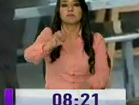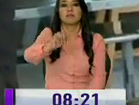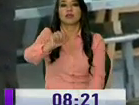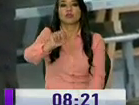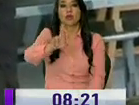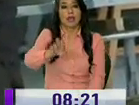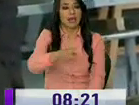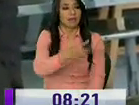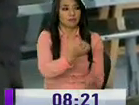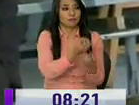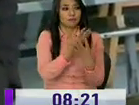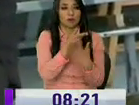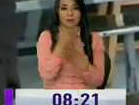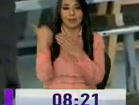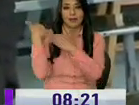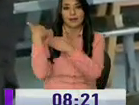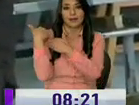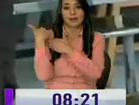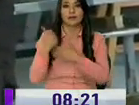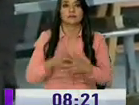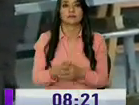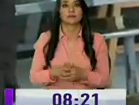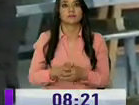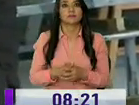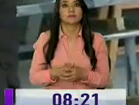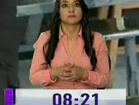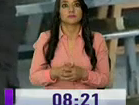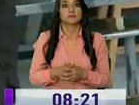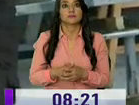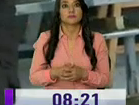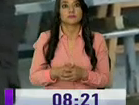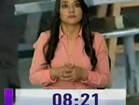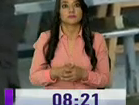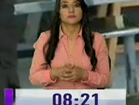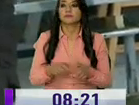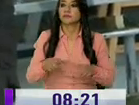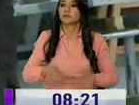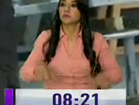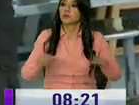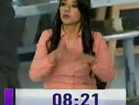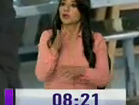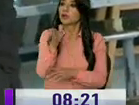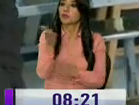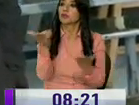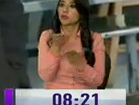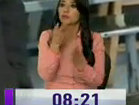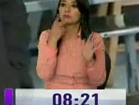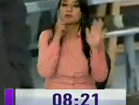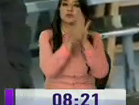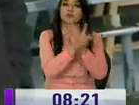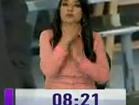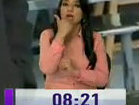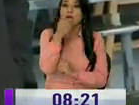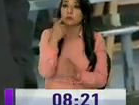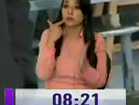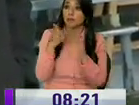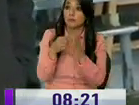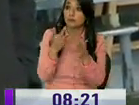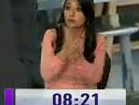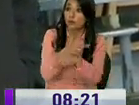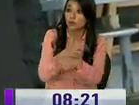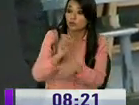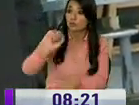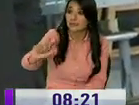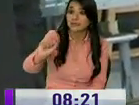amplíe la información y la ciudadanía conozca inclusive a qué números y a qué lugar deben acercarse para hacer algún tipo de denuncia si es